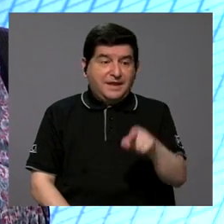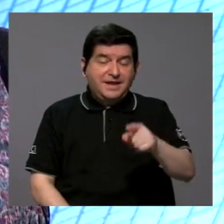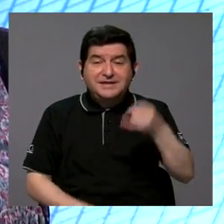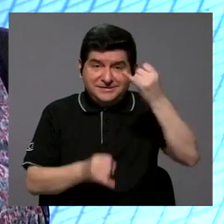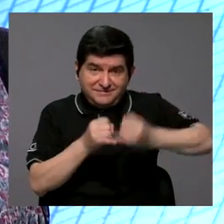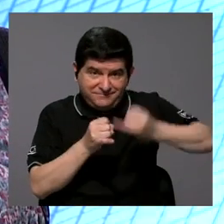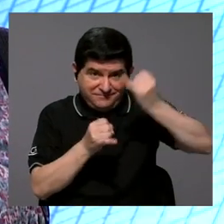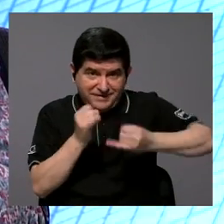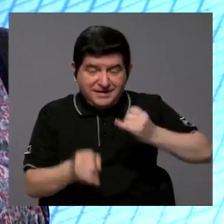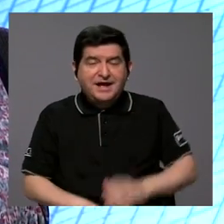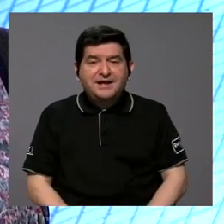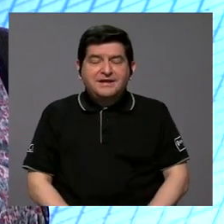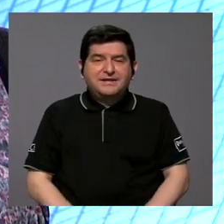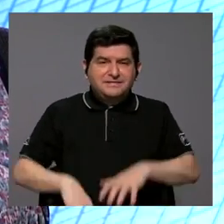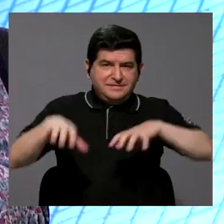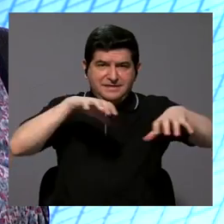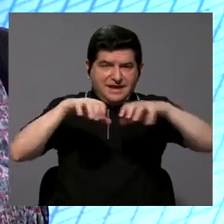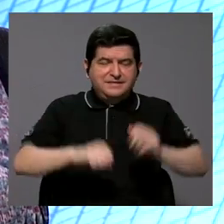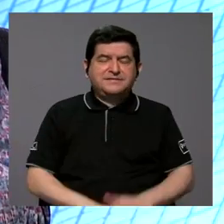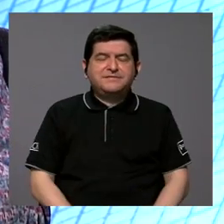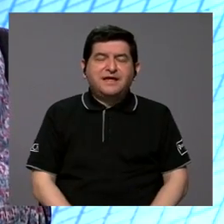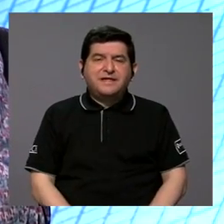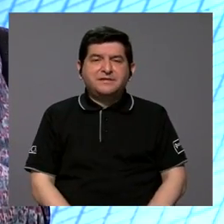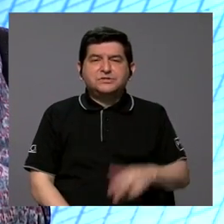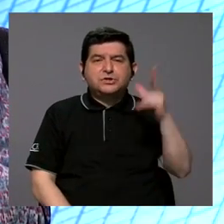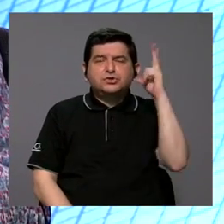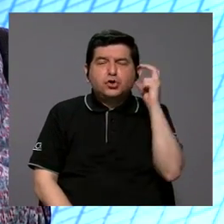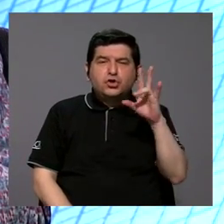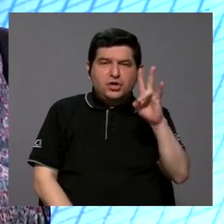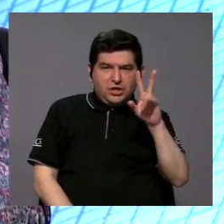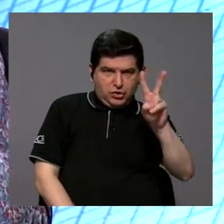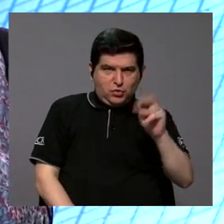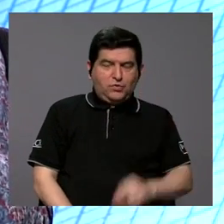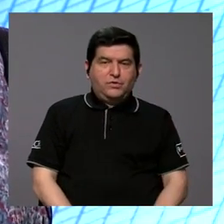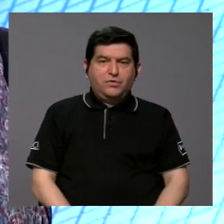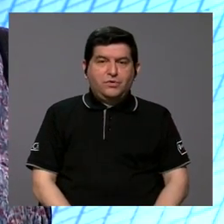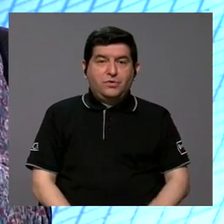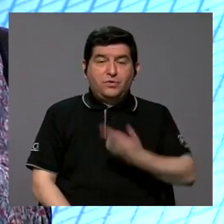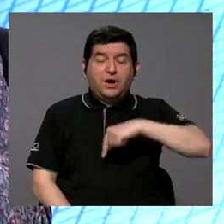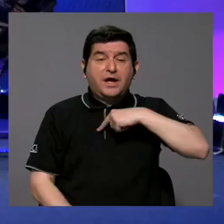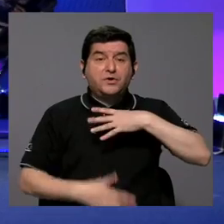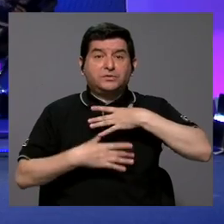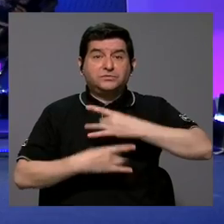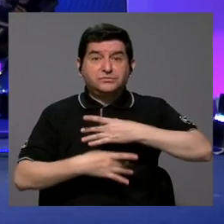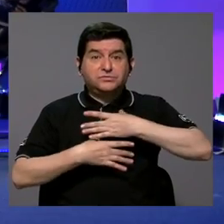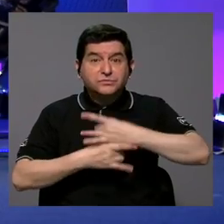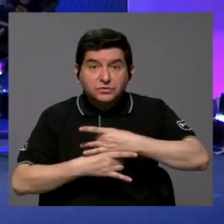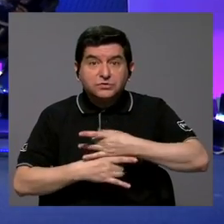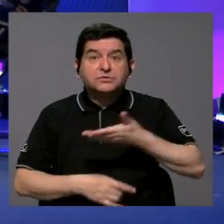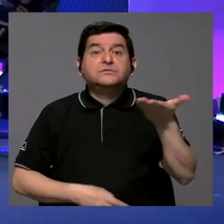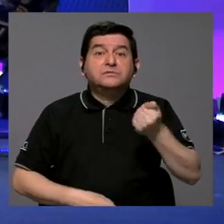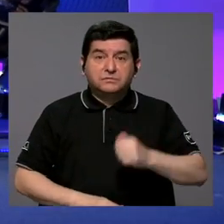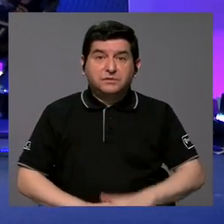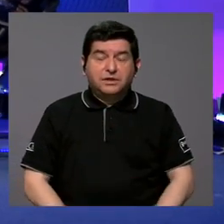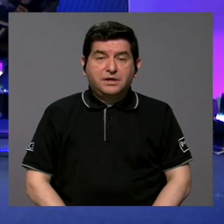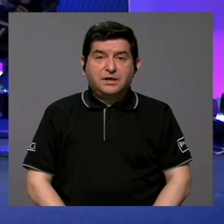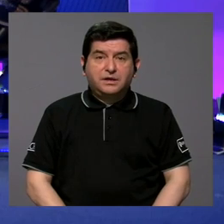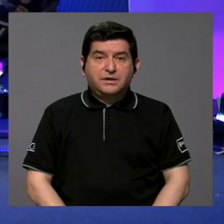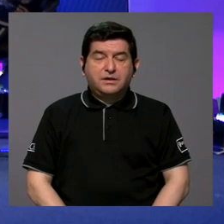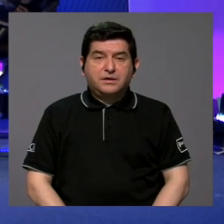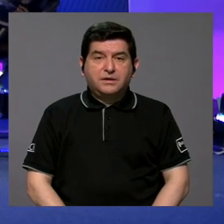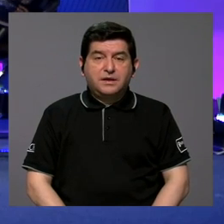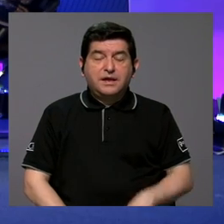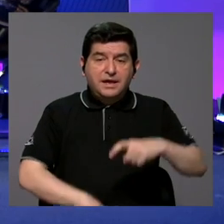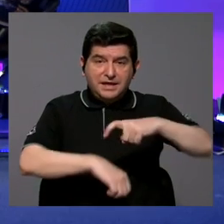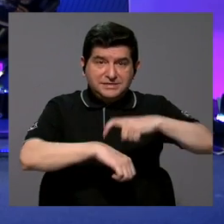final de los conciertos del Sonido 72, lo que nos atraía a todos era que la compañía en